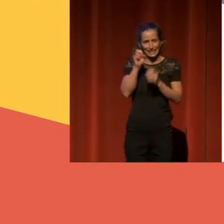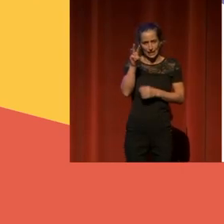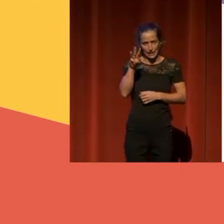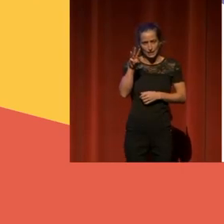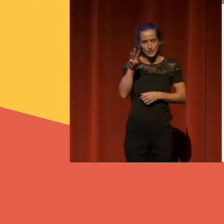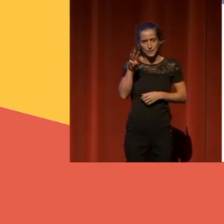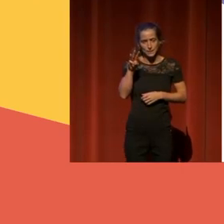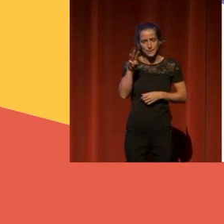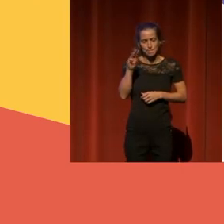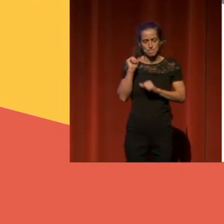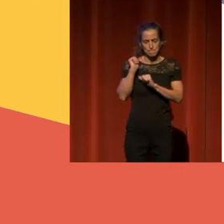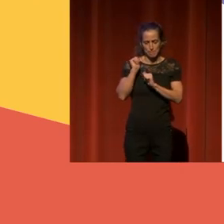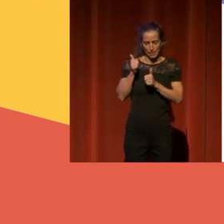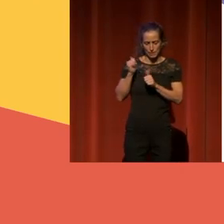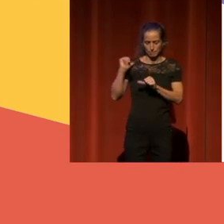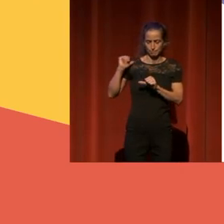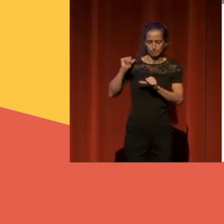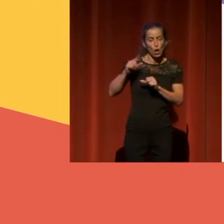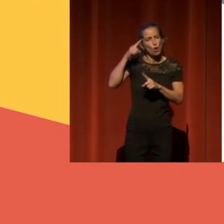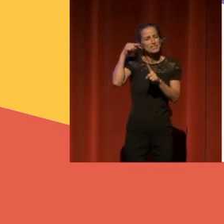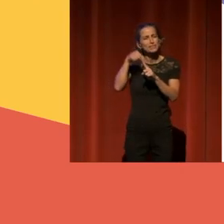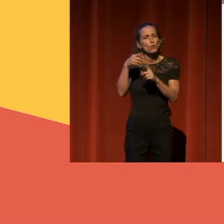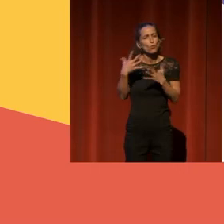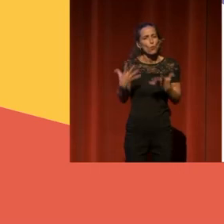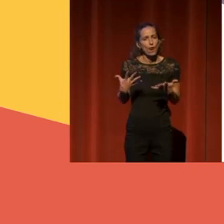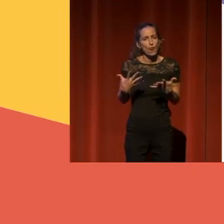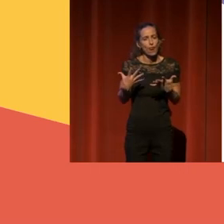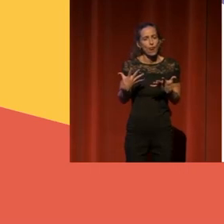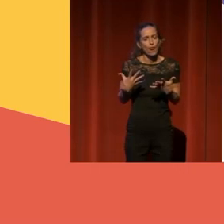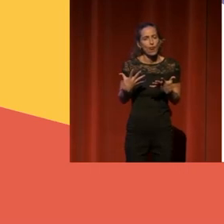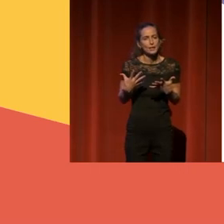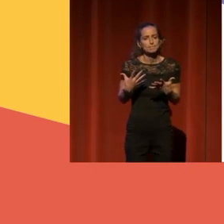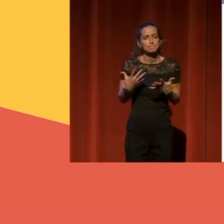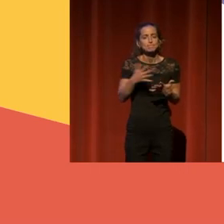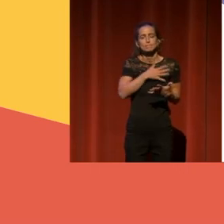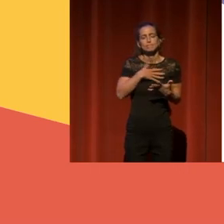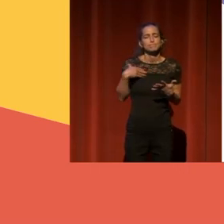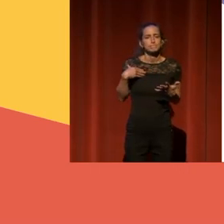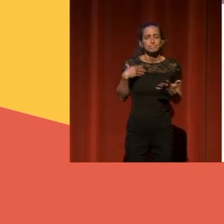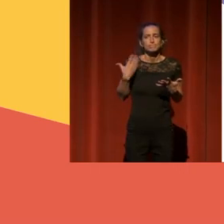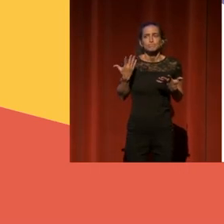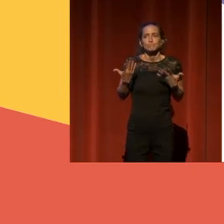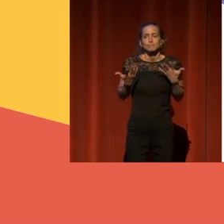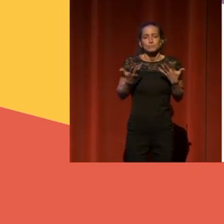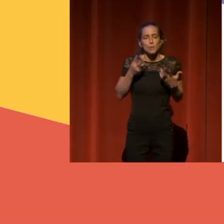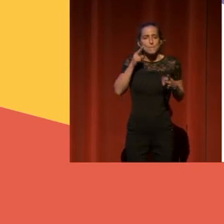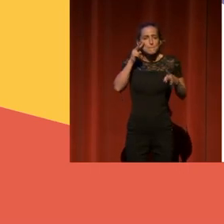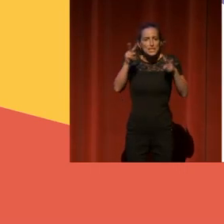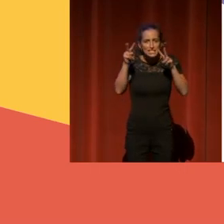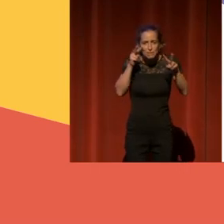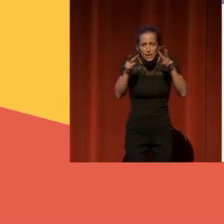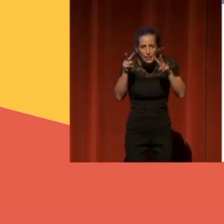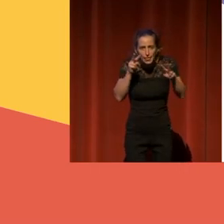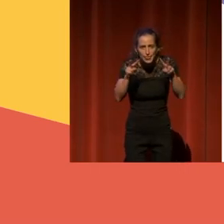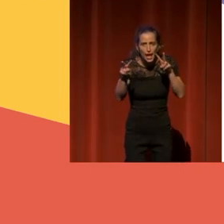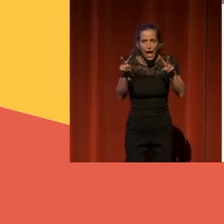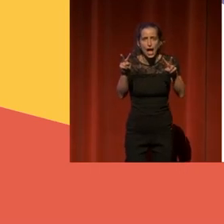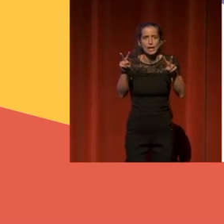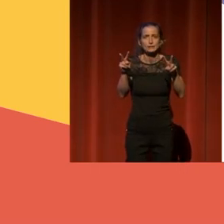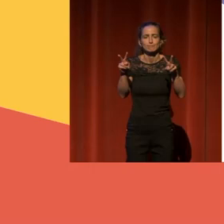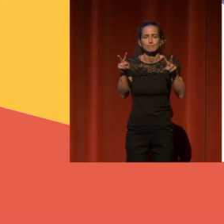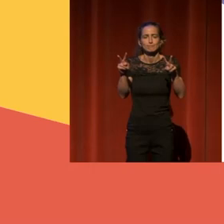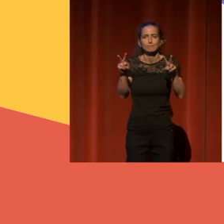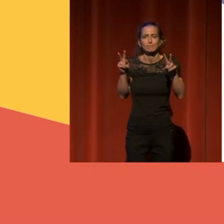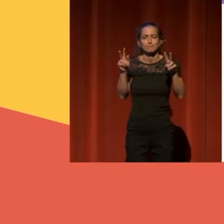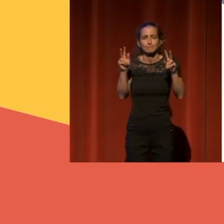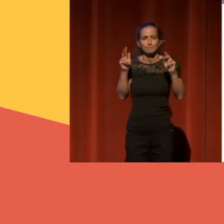y cuyo objetivo inicial consistía en dar visibilidad y de alguna forma reconocer así,